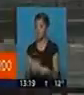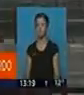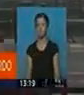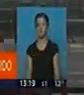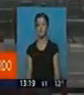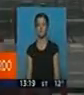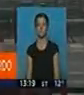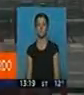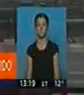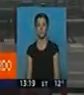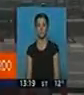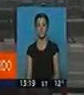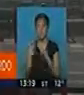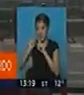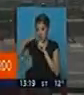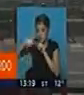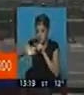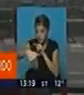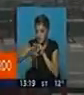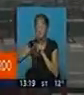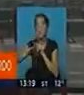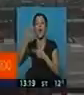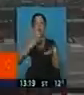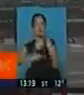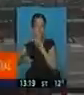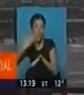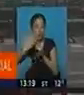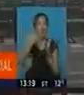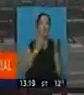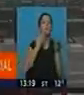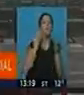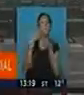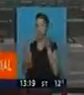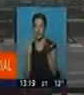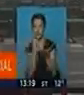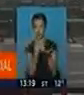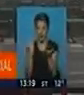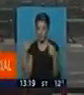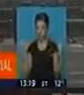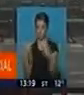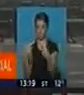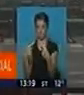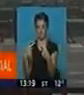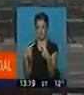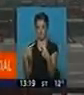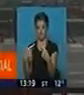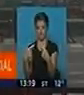líneas de intercambio de propuestas, de intercambio lado. De ofertas. Uh-huh. Y es donde aparecen